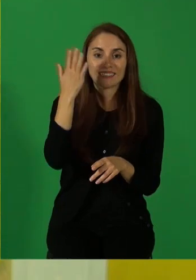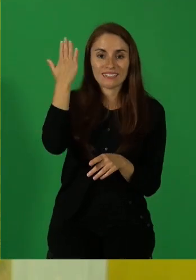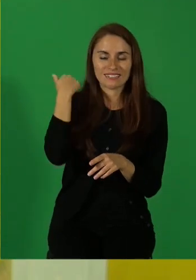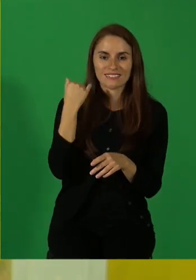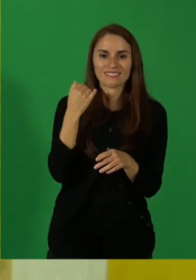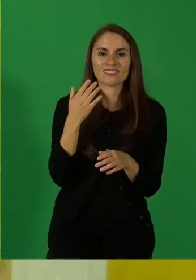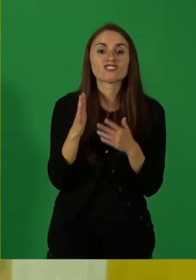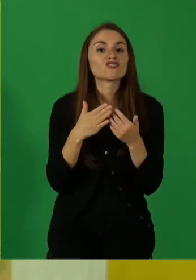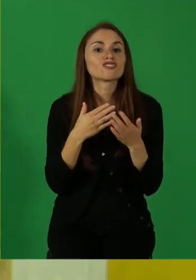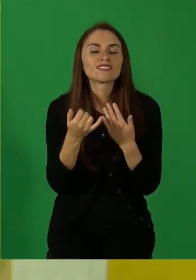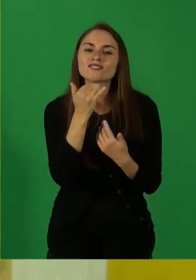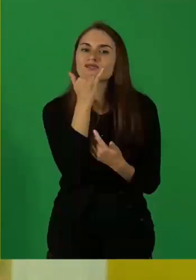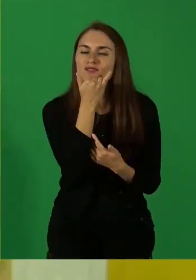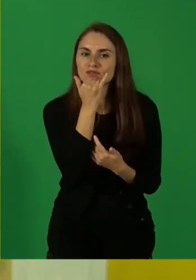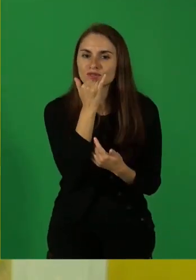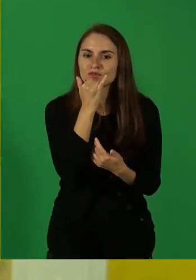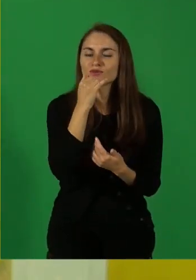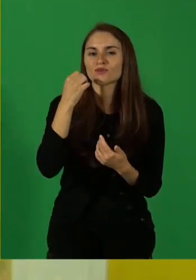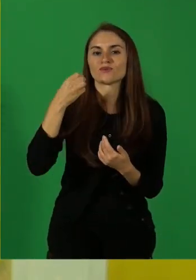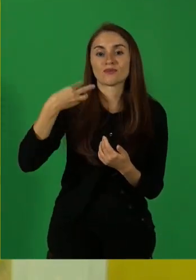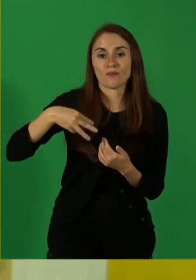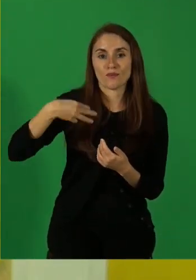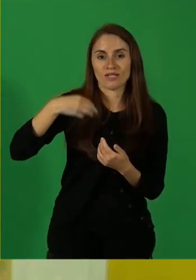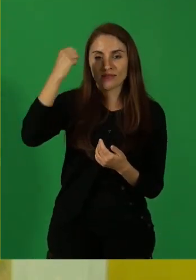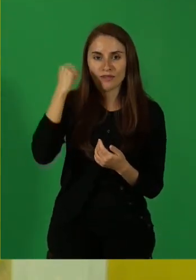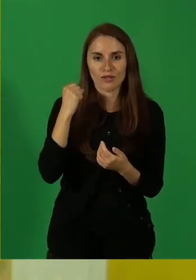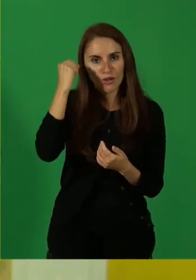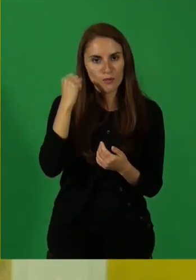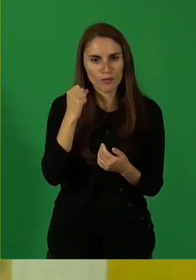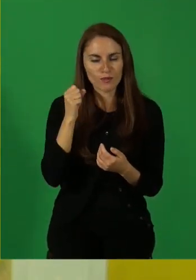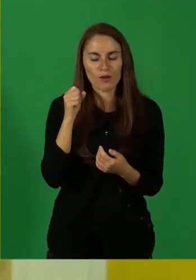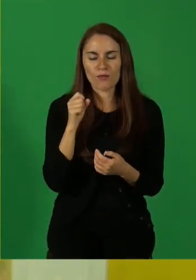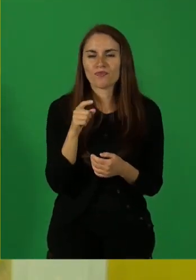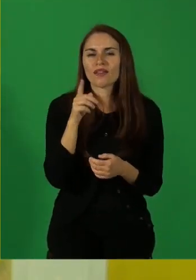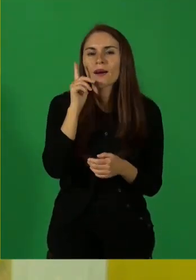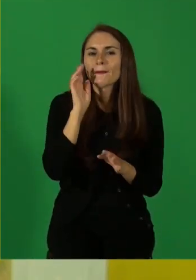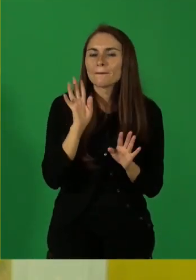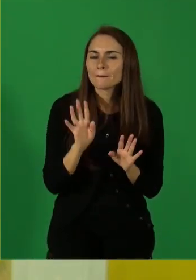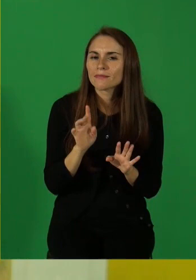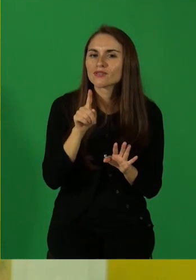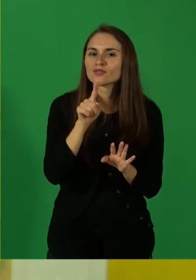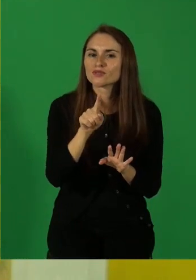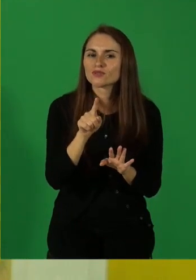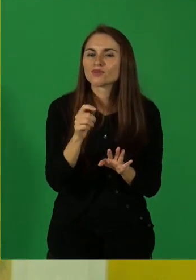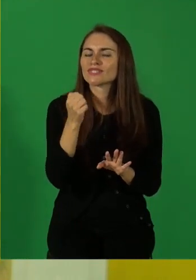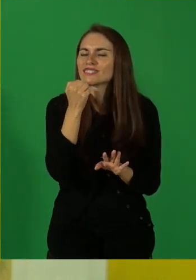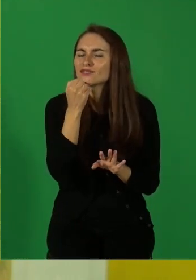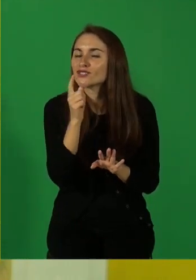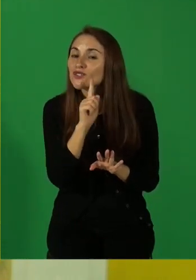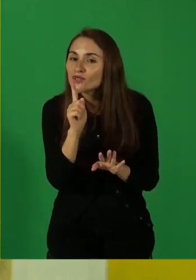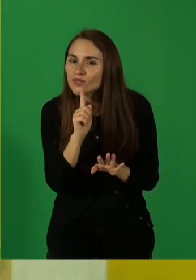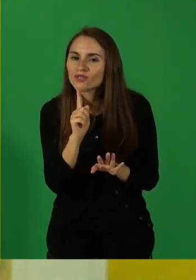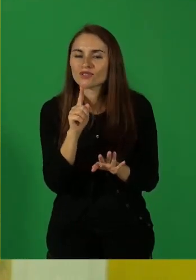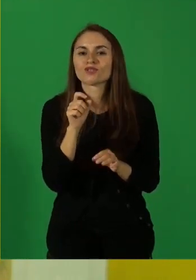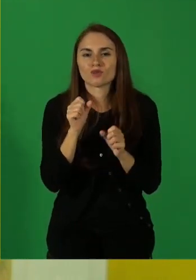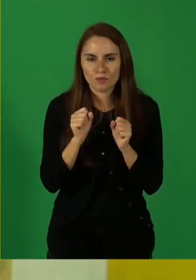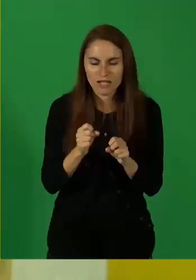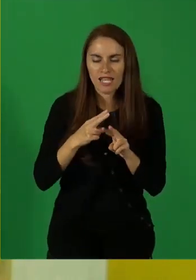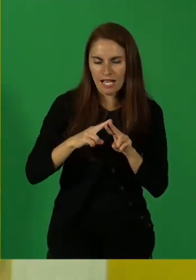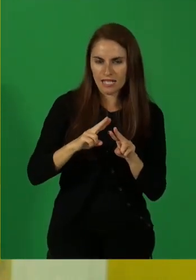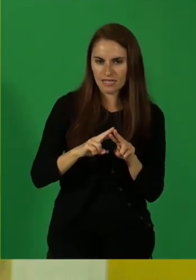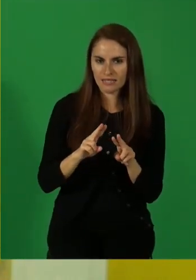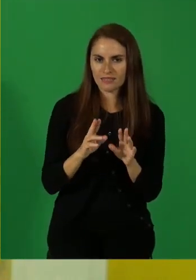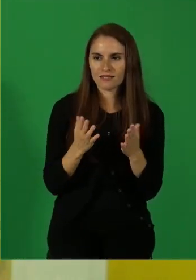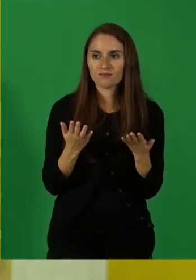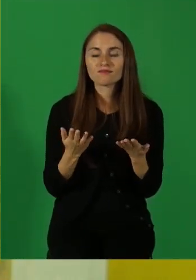canal de nuestra municipalidad, ¿no es cierto? Pero no te equivoques, así que lo puedes hacer. ¿Hay